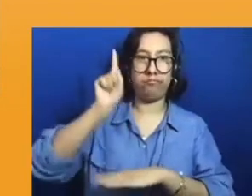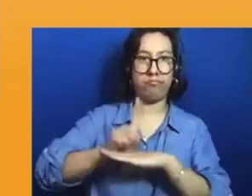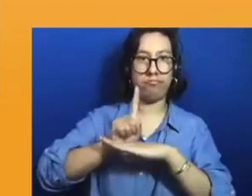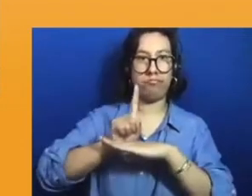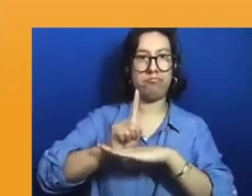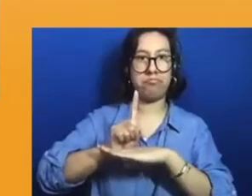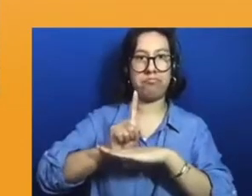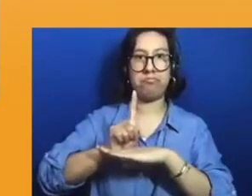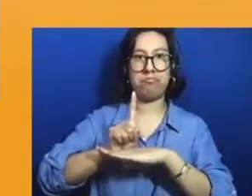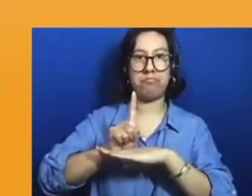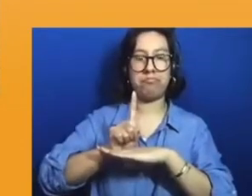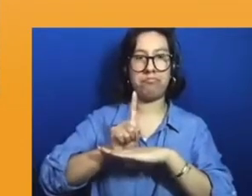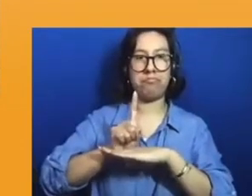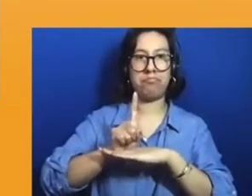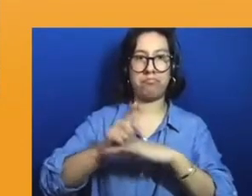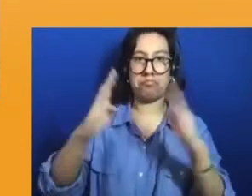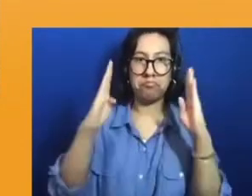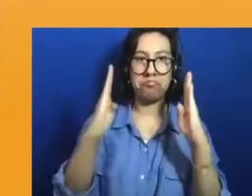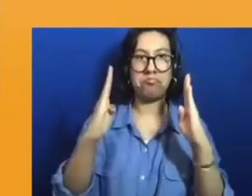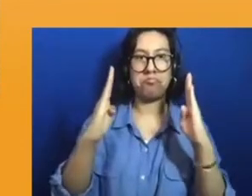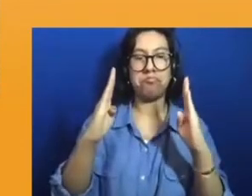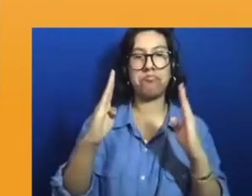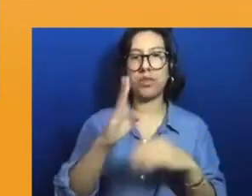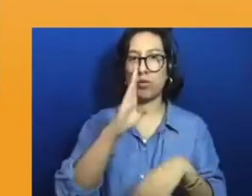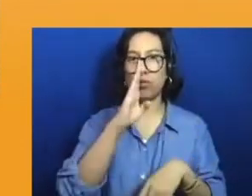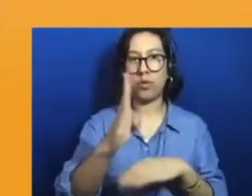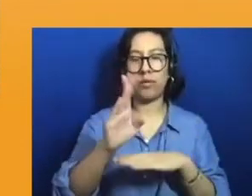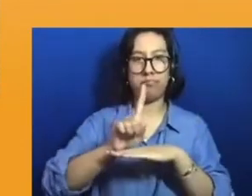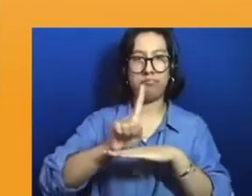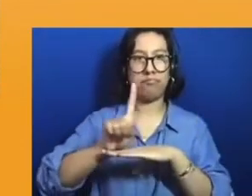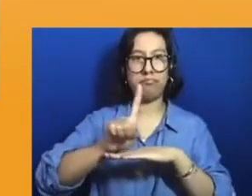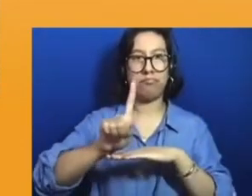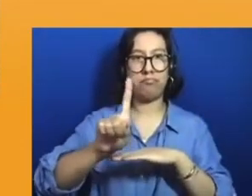cadera y mantenerla así.